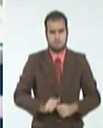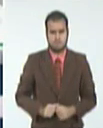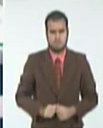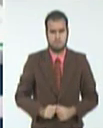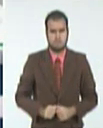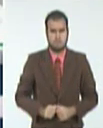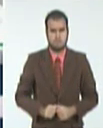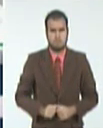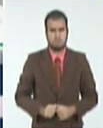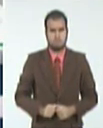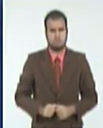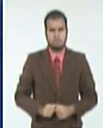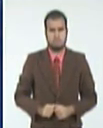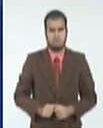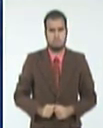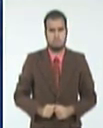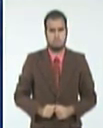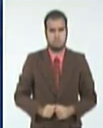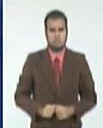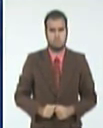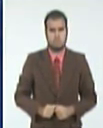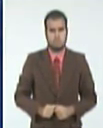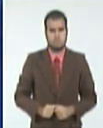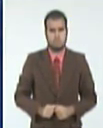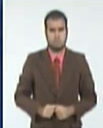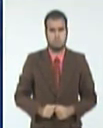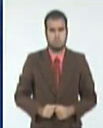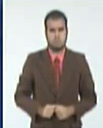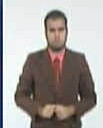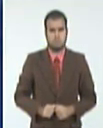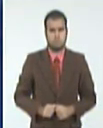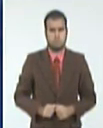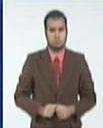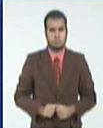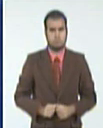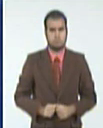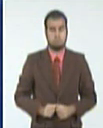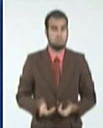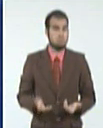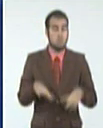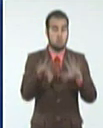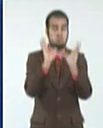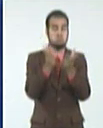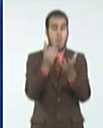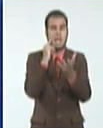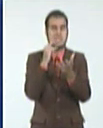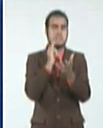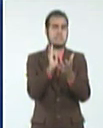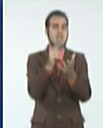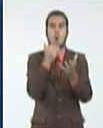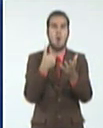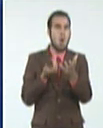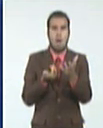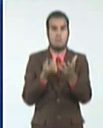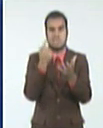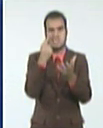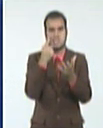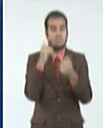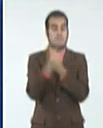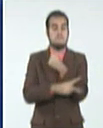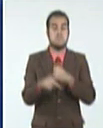temas internacionales, doctor, bueno, cuando usted revisa los medios de prensa internacionales, Brasil se acerca